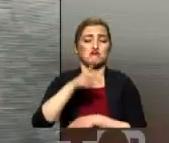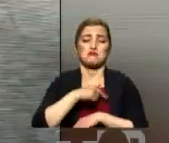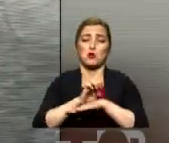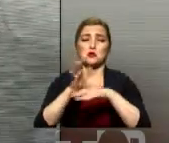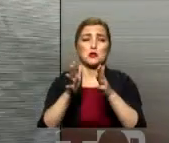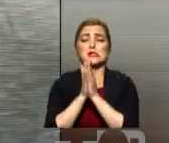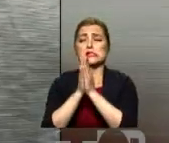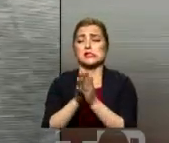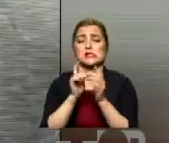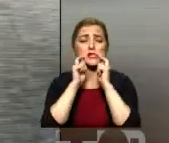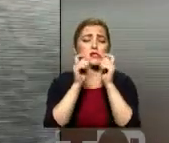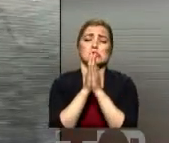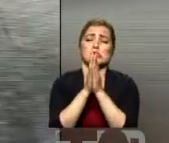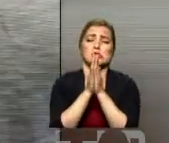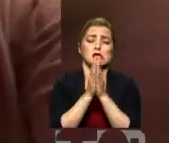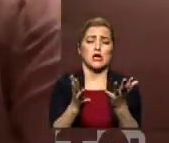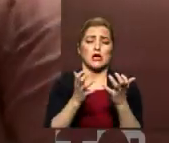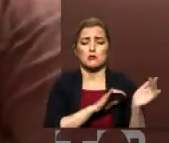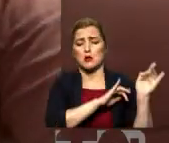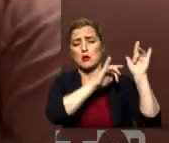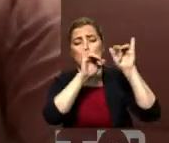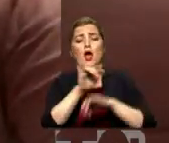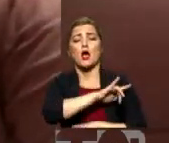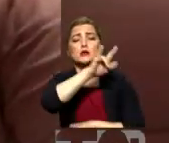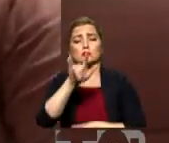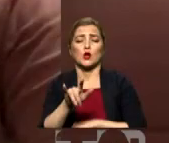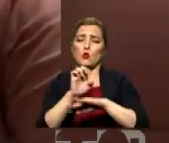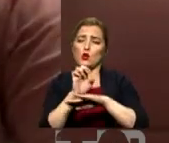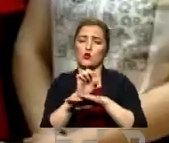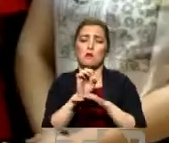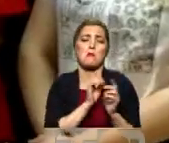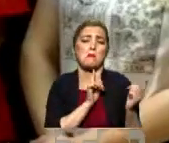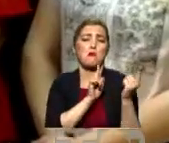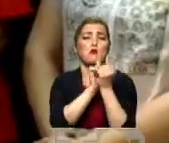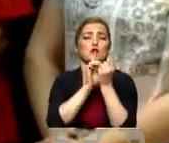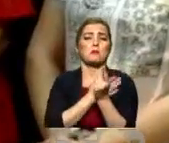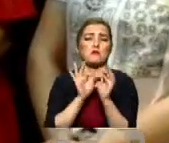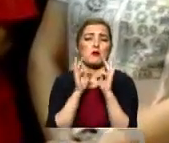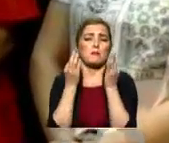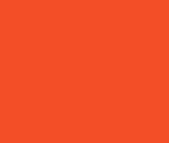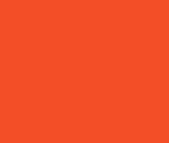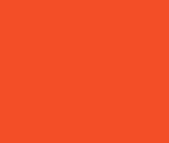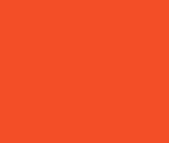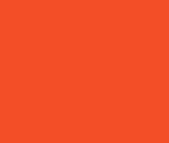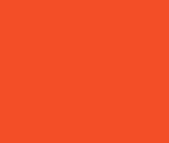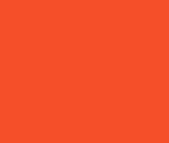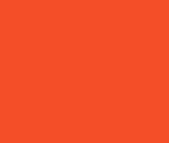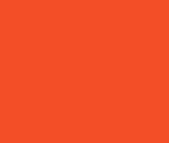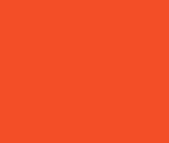para retornar a su país y pasar esta pandemia junto a los suyos. Daniela Valencia, 24.